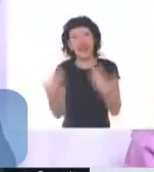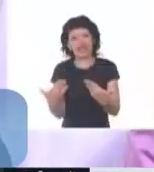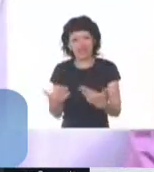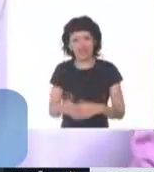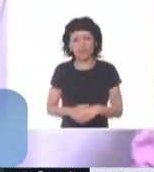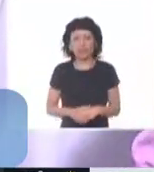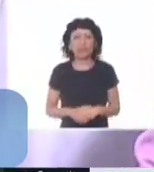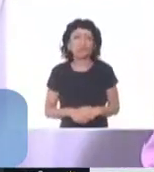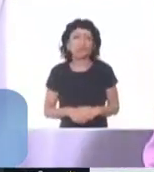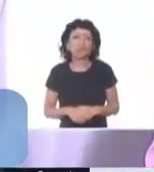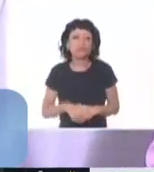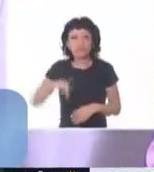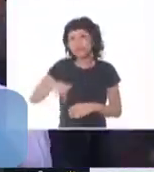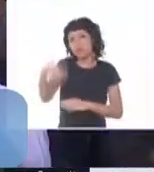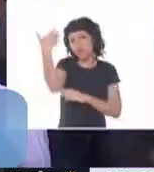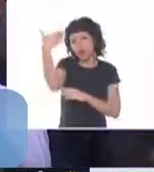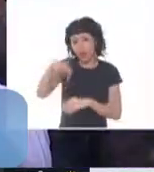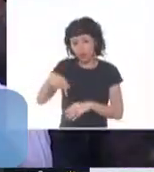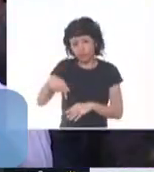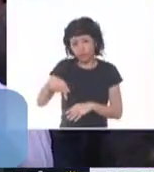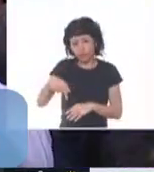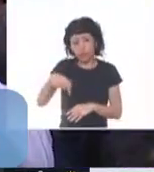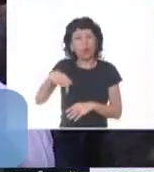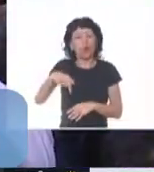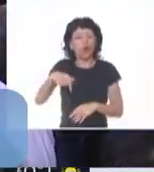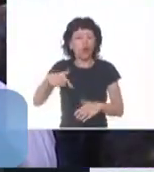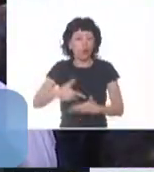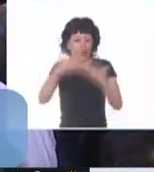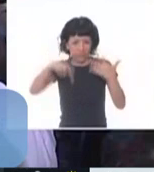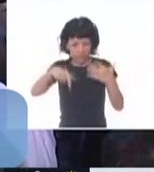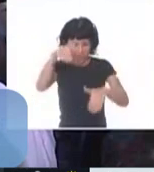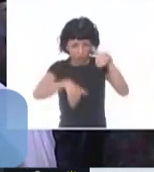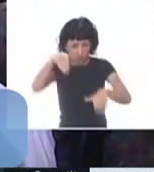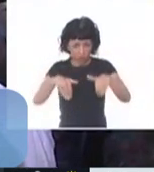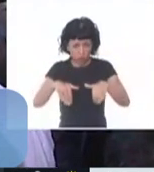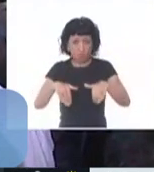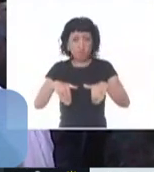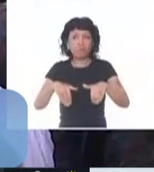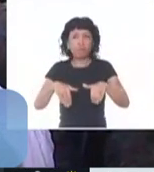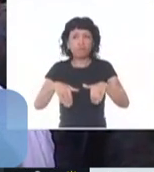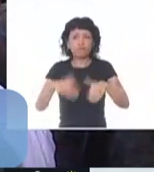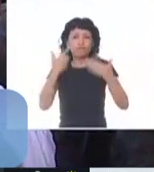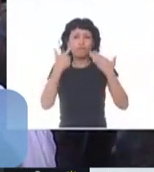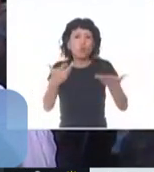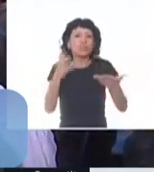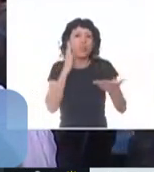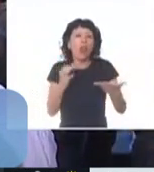Esta jornada de hoy ratifica una cosa frente a